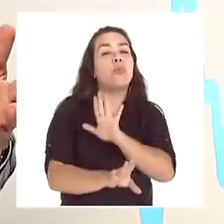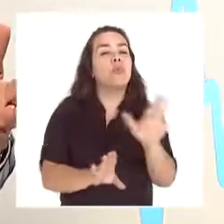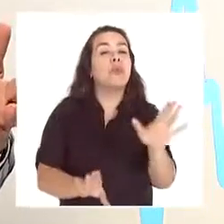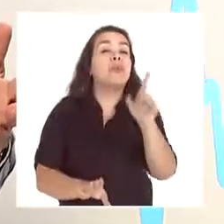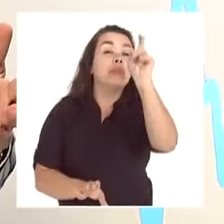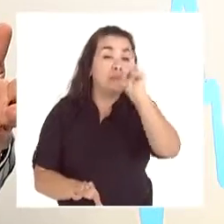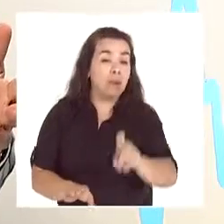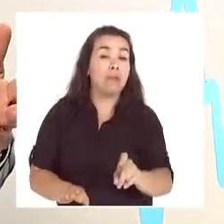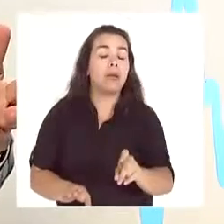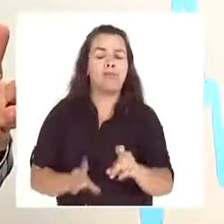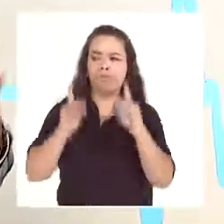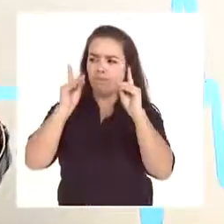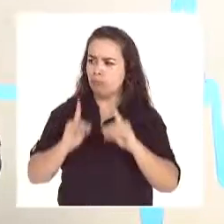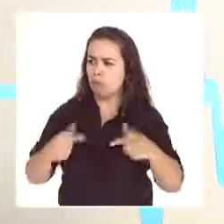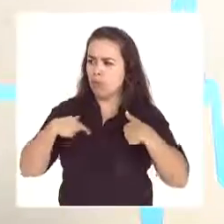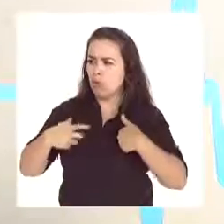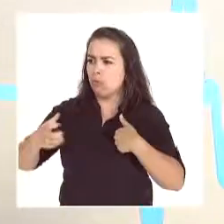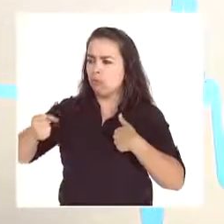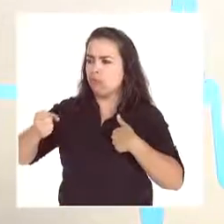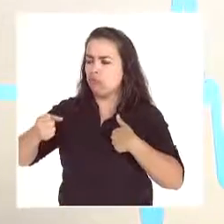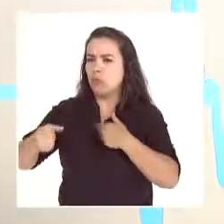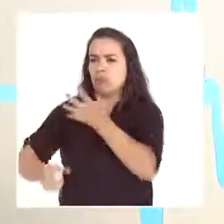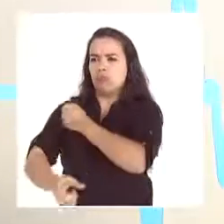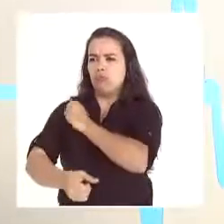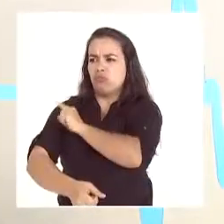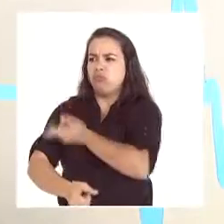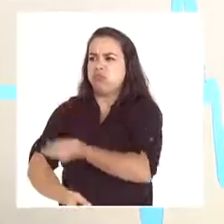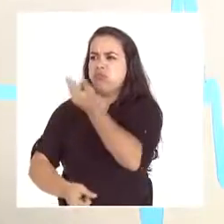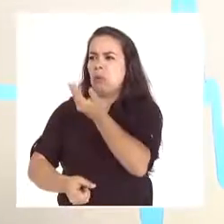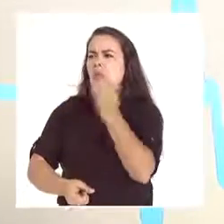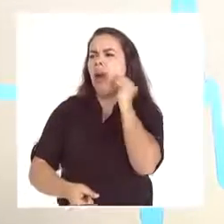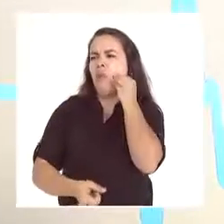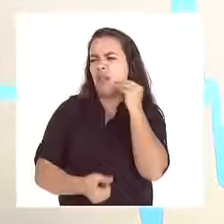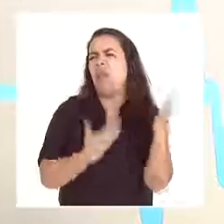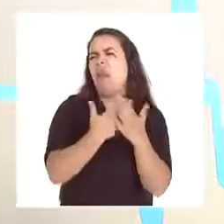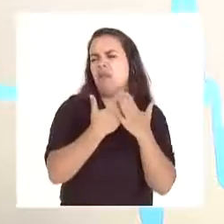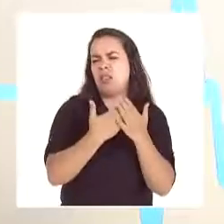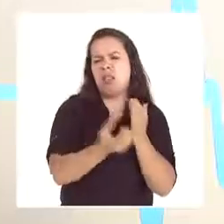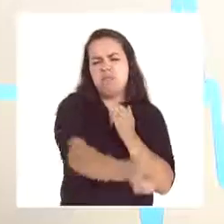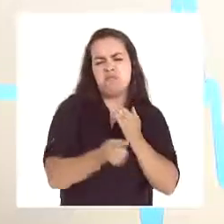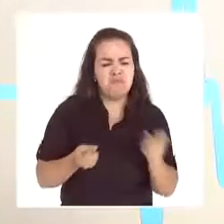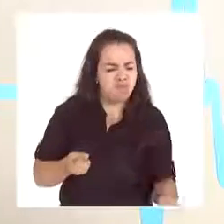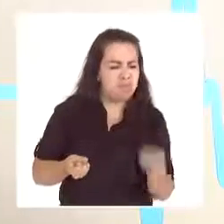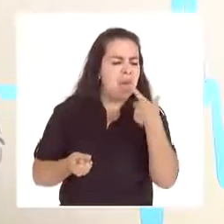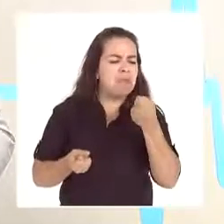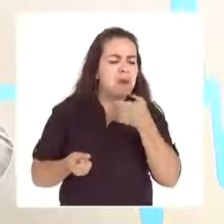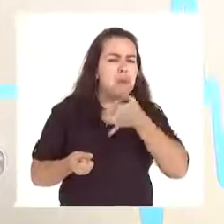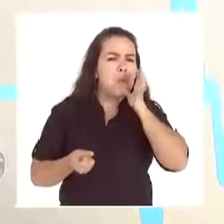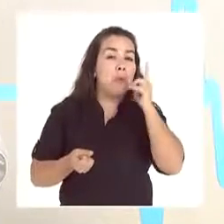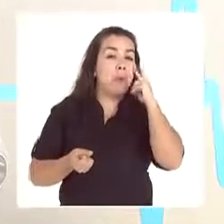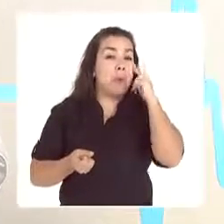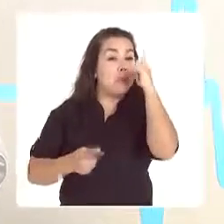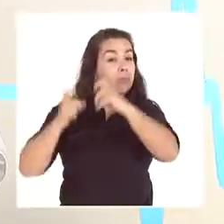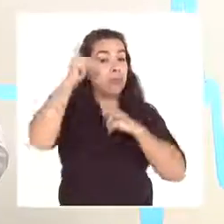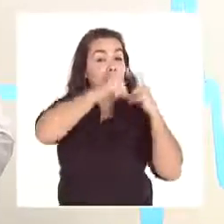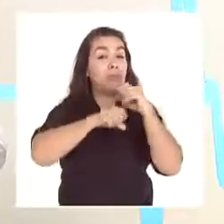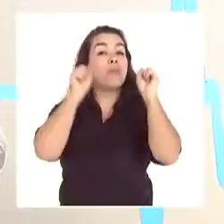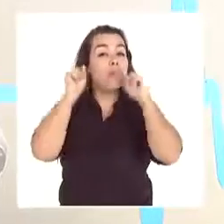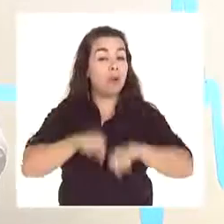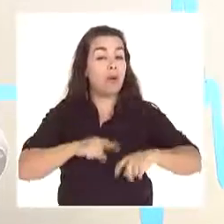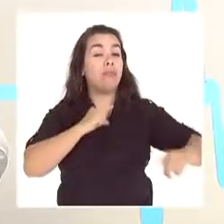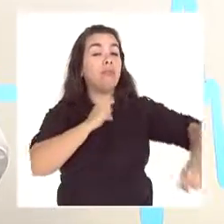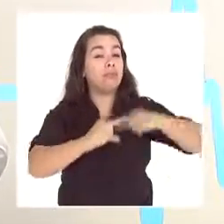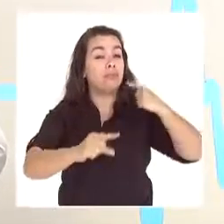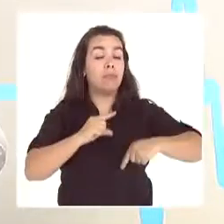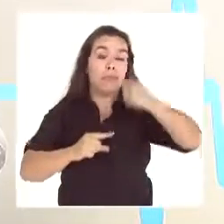puede manejar una hipertensión. Las pasticas del nochero de mi abuelita. Que sea esta una reflexión. No olviden que ustedes también nos pueden escribir